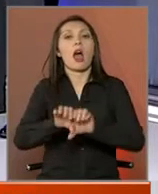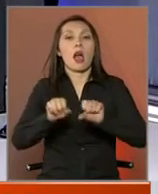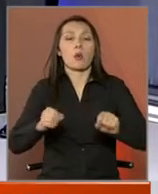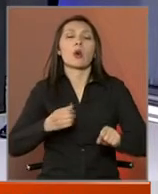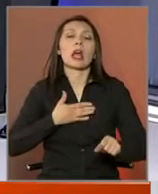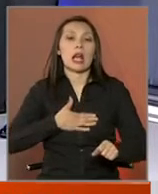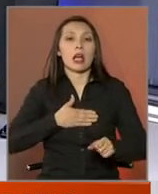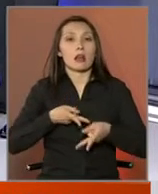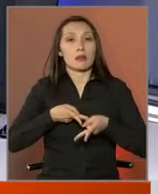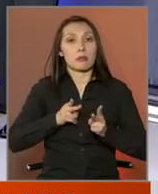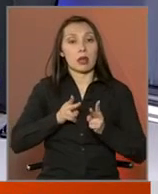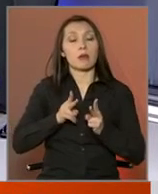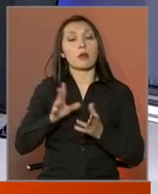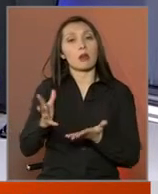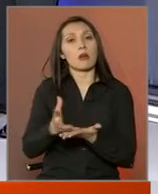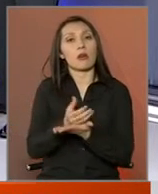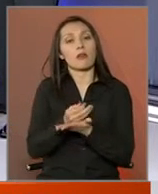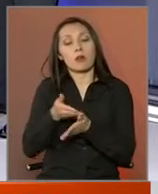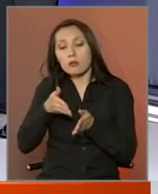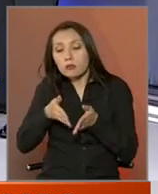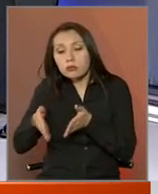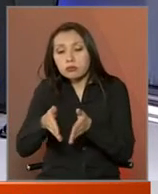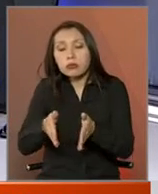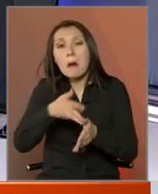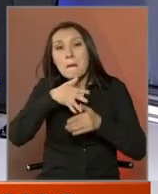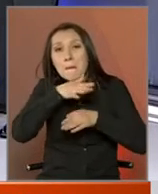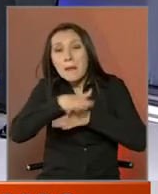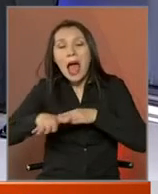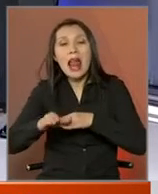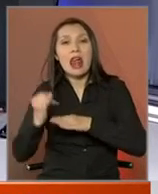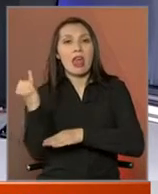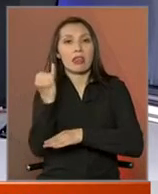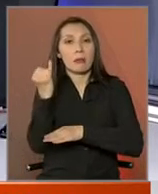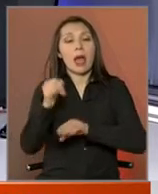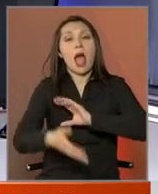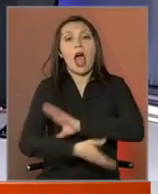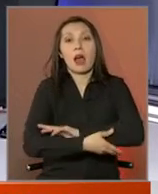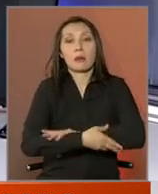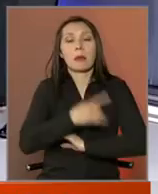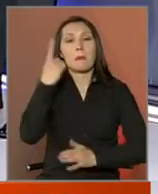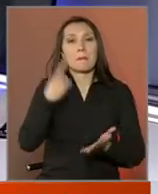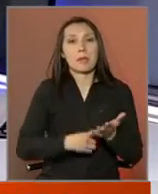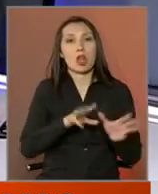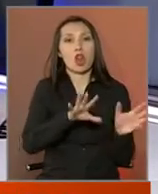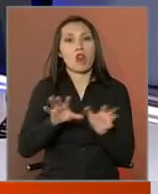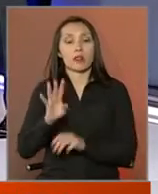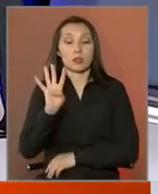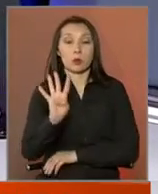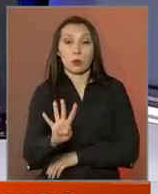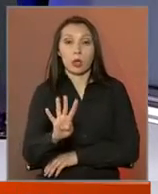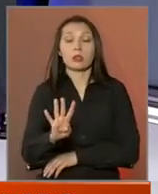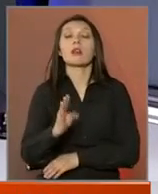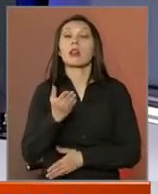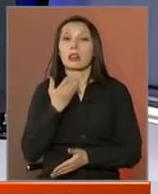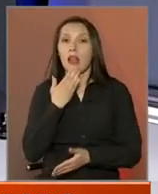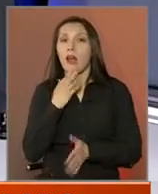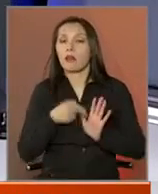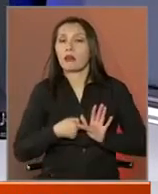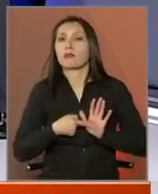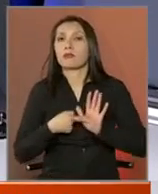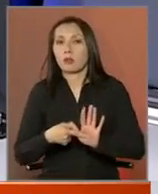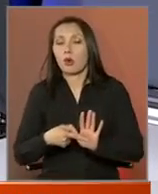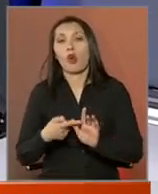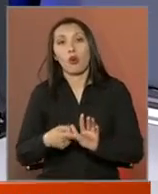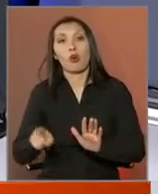que le permitiera obtener una salida al mar independiente del Tratado de 1904. Citará también con toda